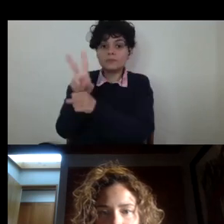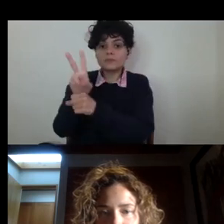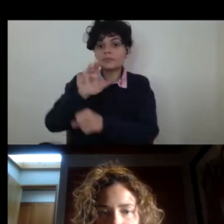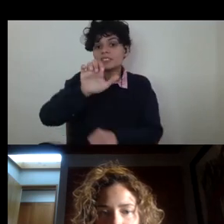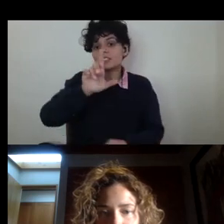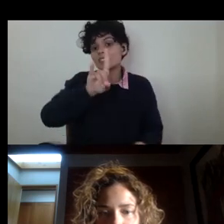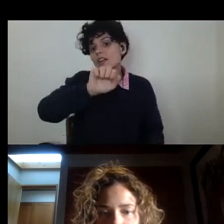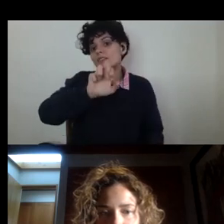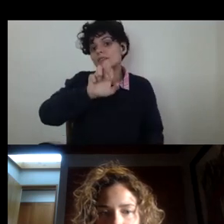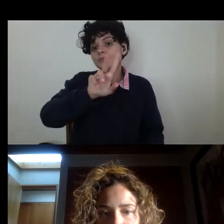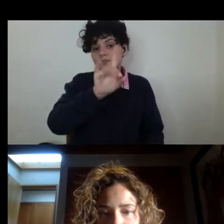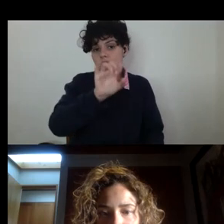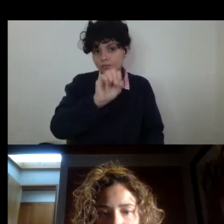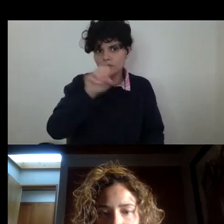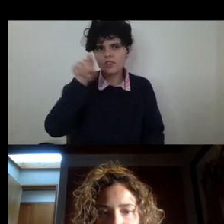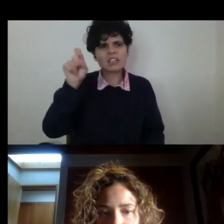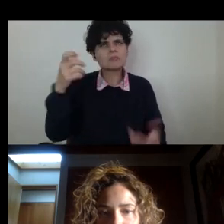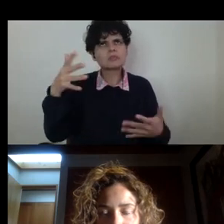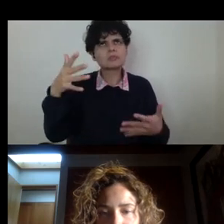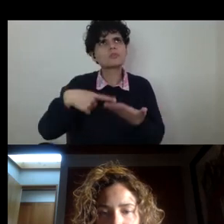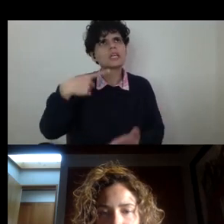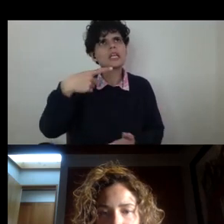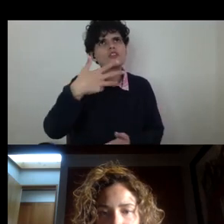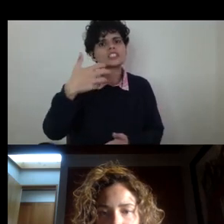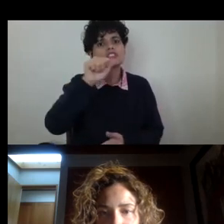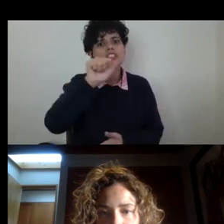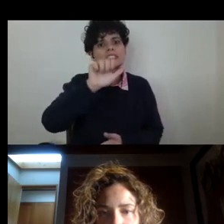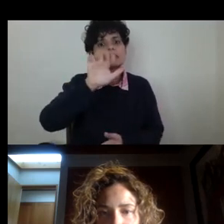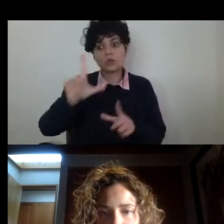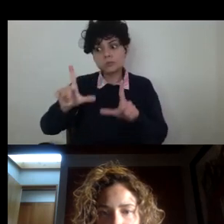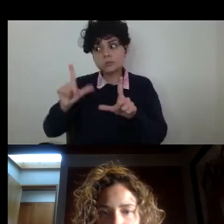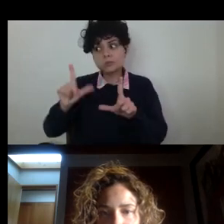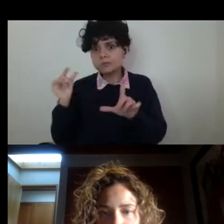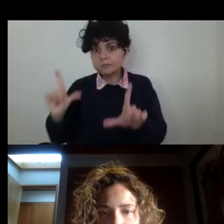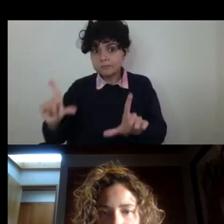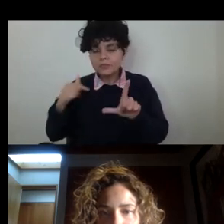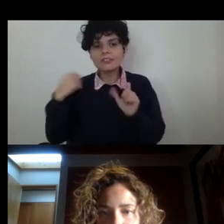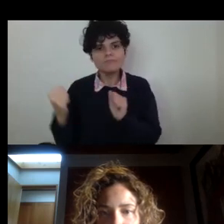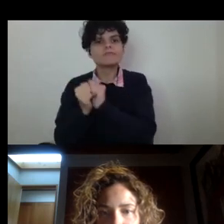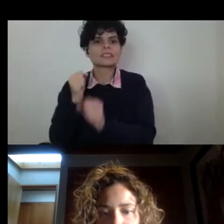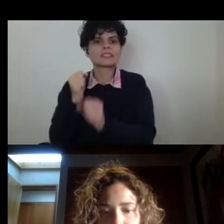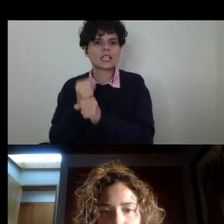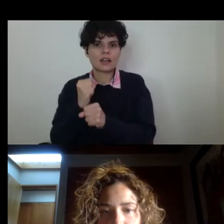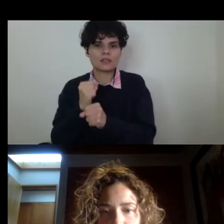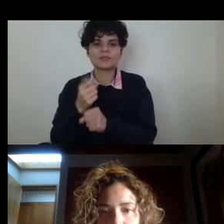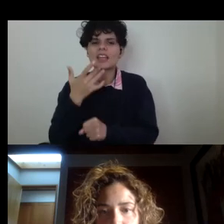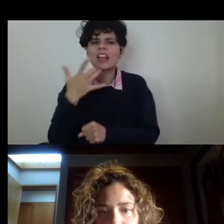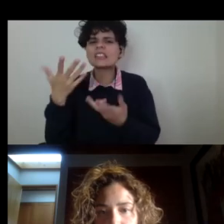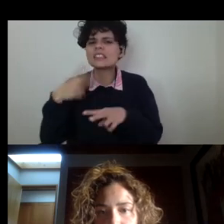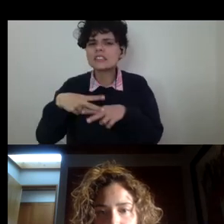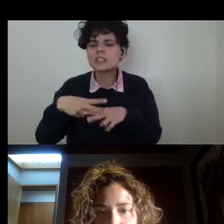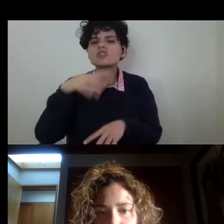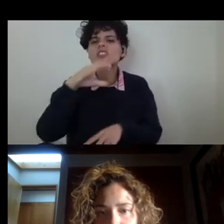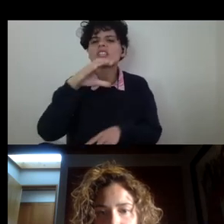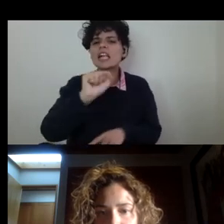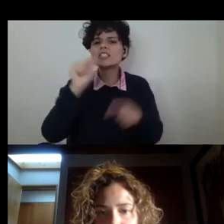de 1965, recién recibida, empezamos a trabajar en flujo de calcio. Eso fue mi primera